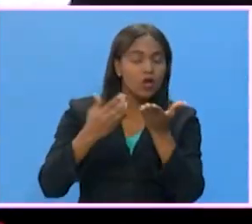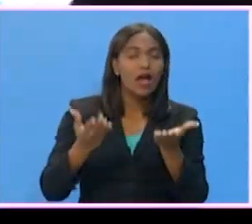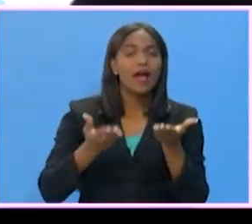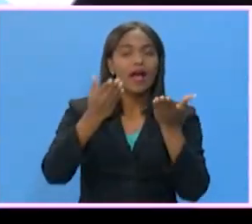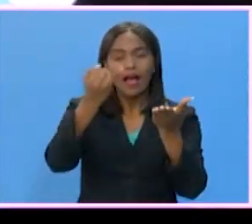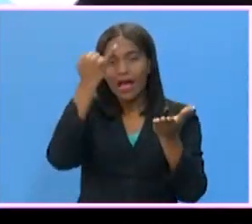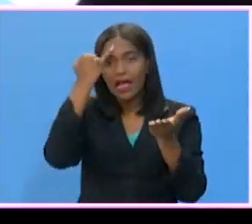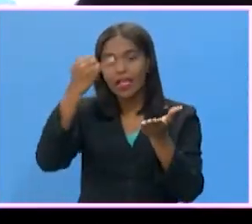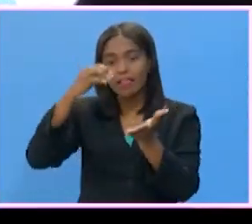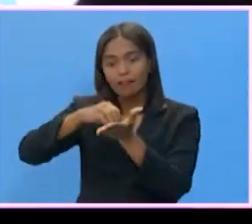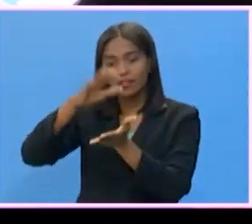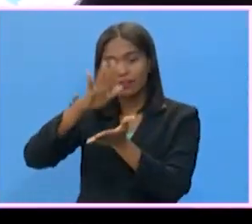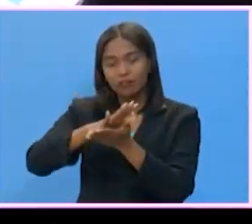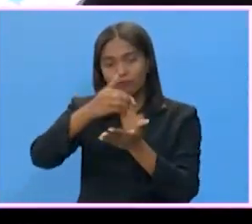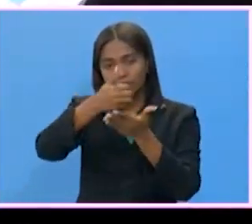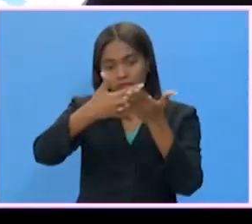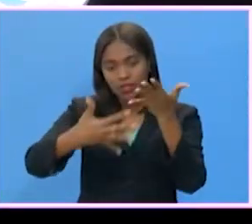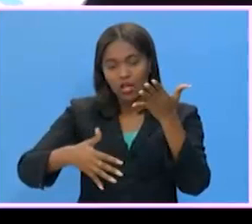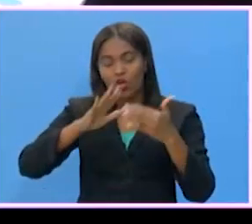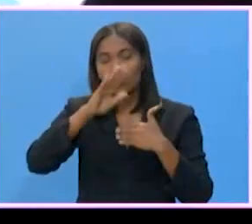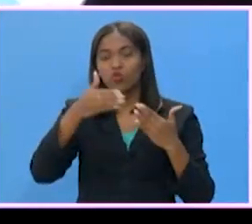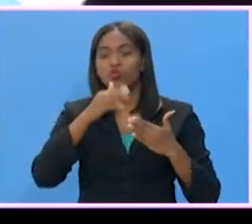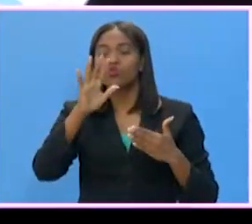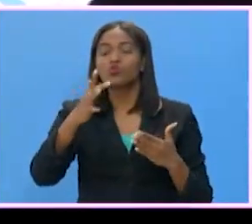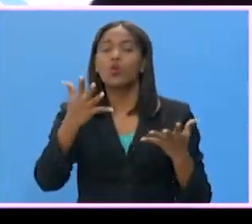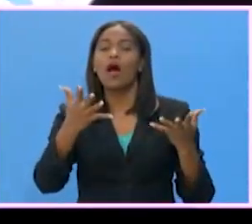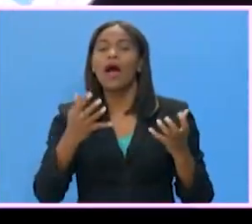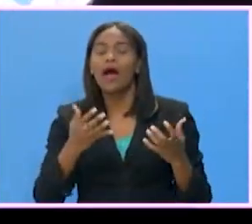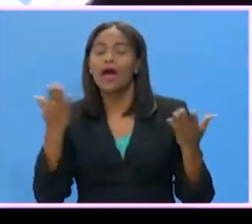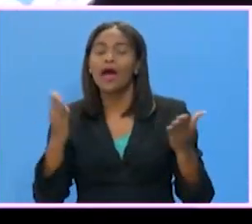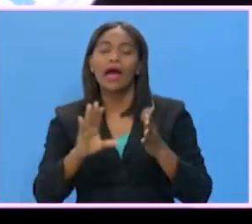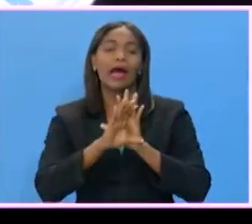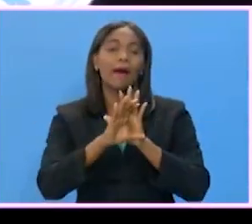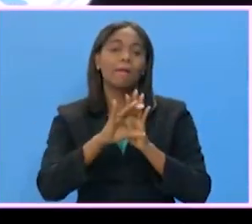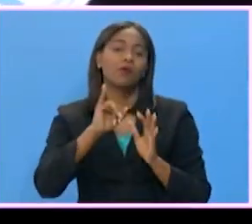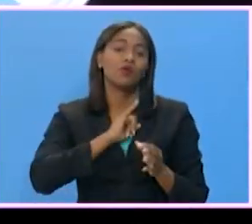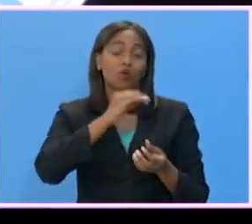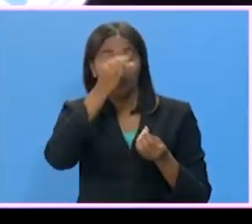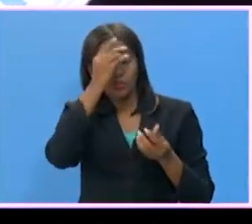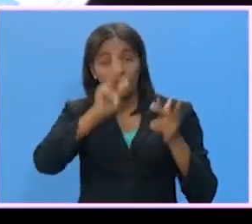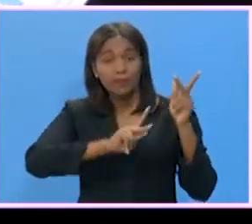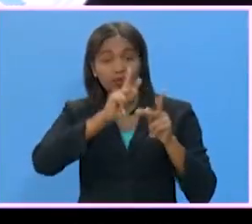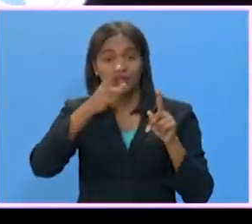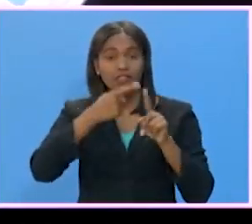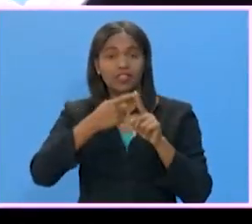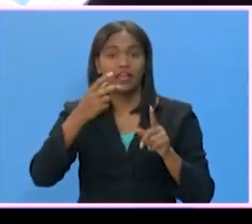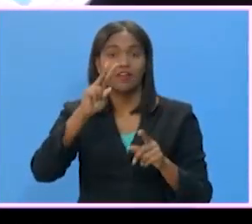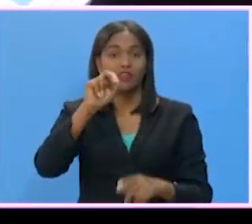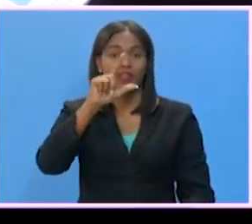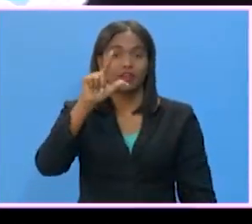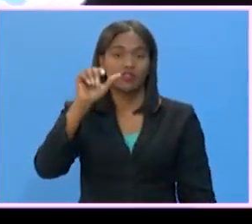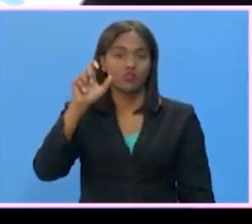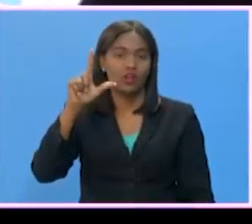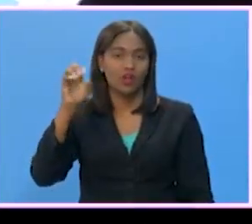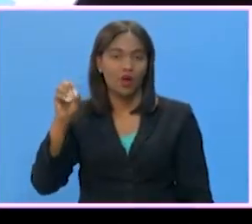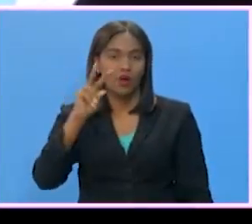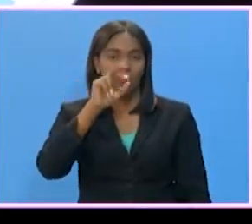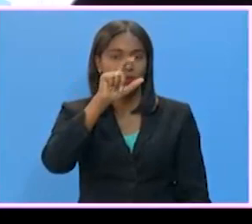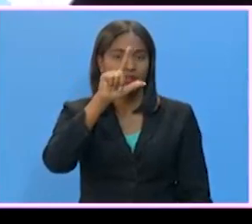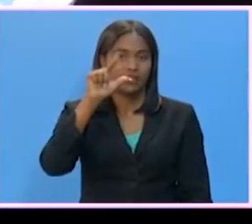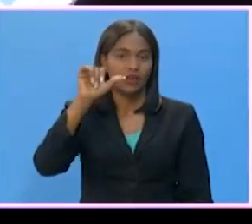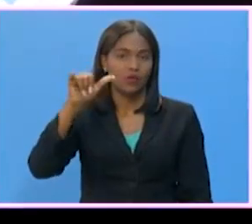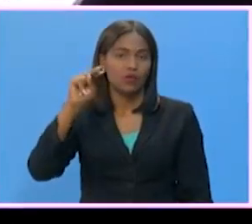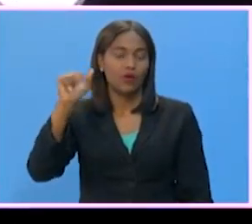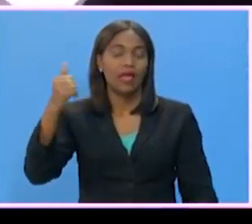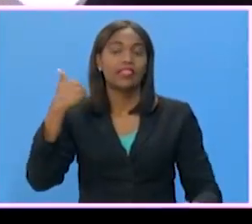por escrito y público sus inquietudes. Por ejemplo, yo le digo a la gente de Villa Consuelo y Villa Juana que tiene un